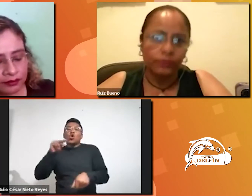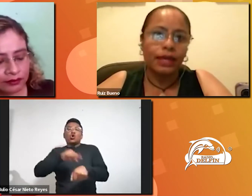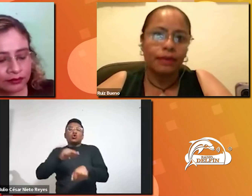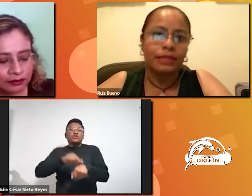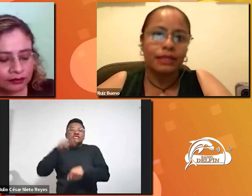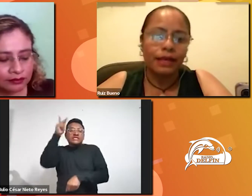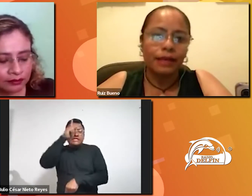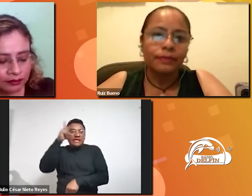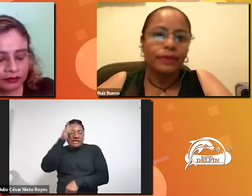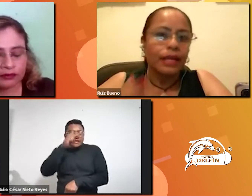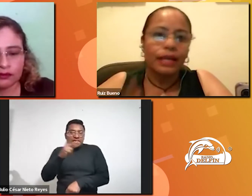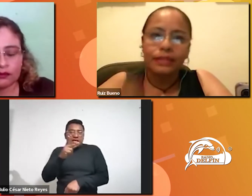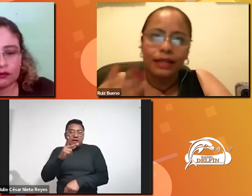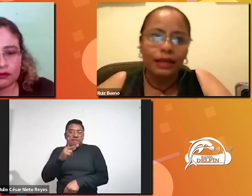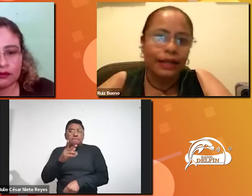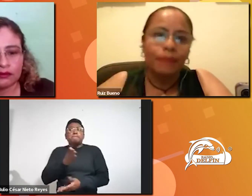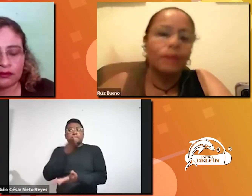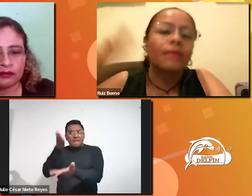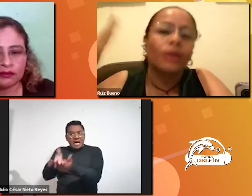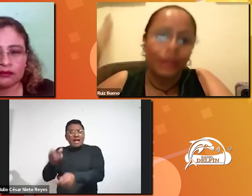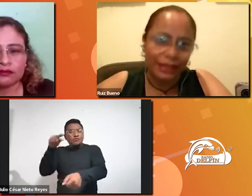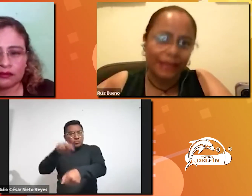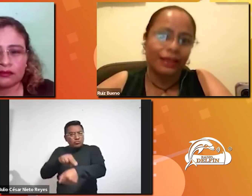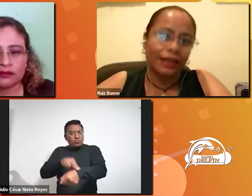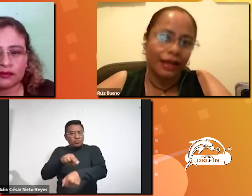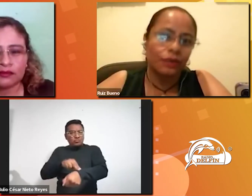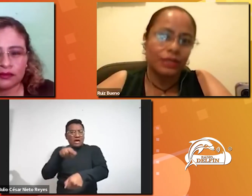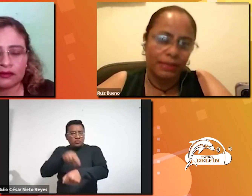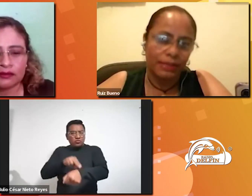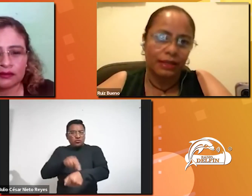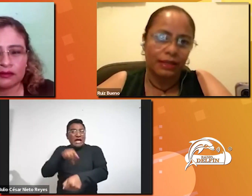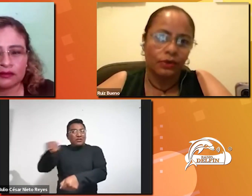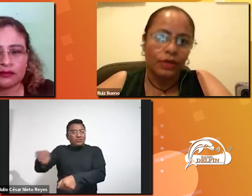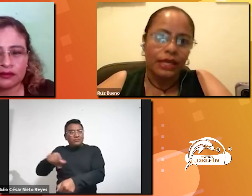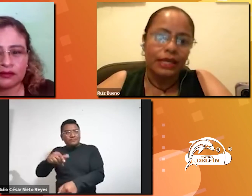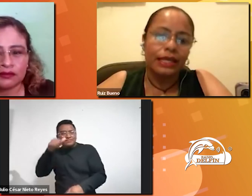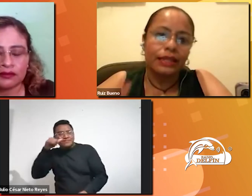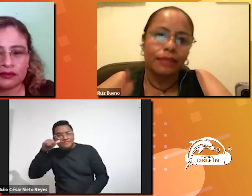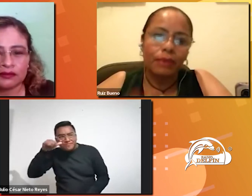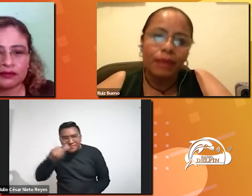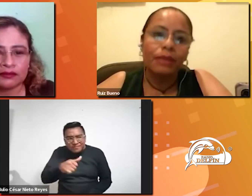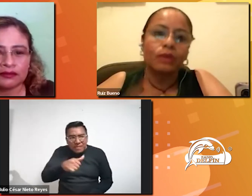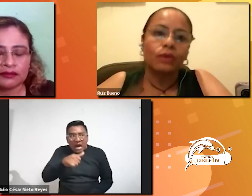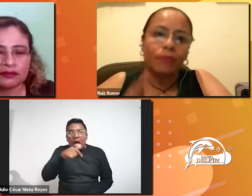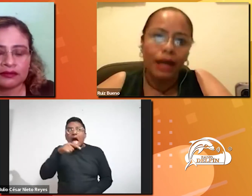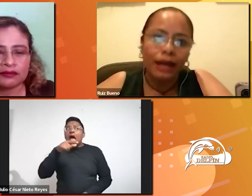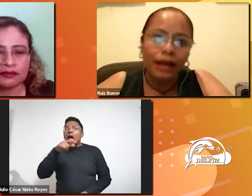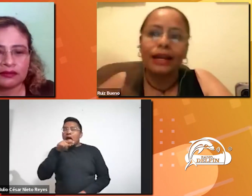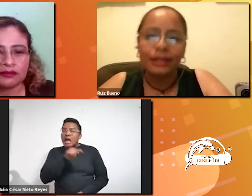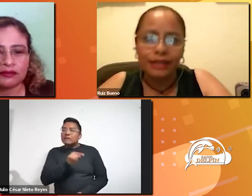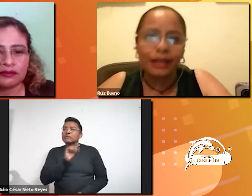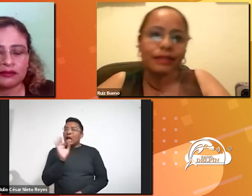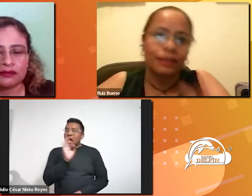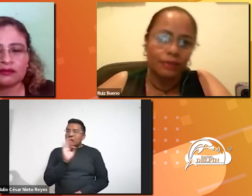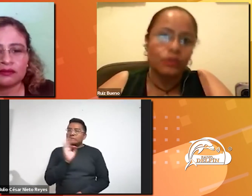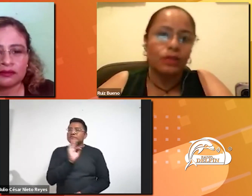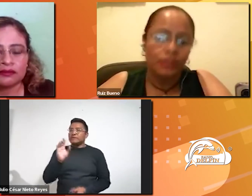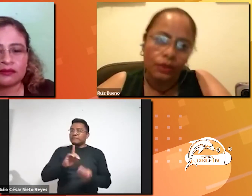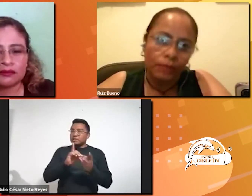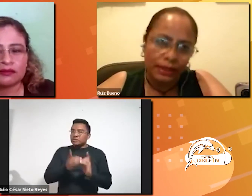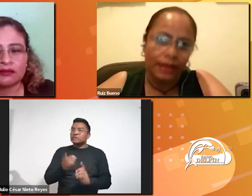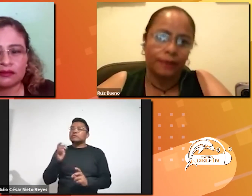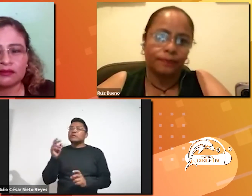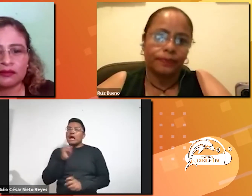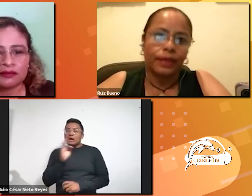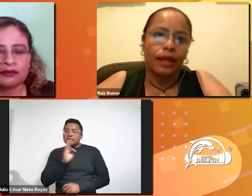¿no?, de cabecera, es el que primero detecta que algo está pasando y de primera mano te va a canalizar al servicio de